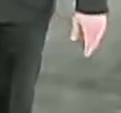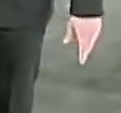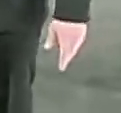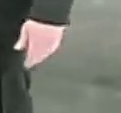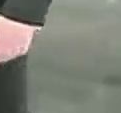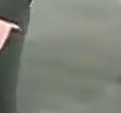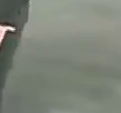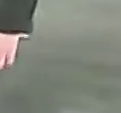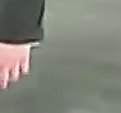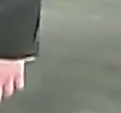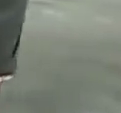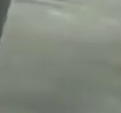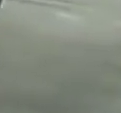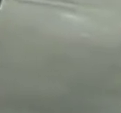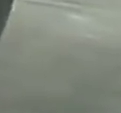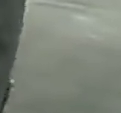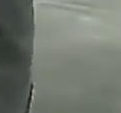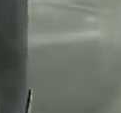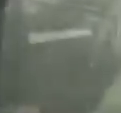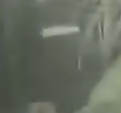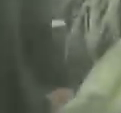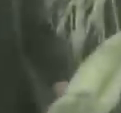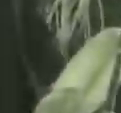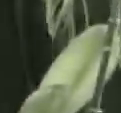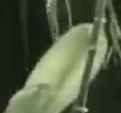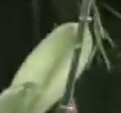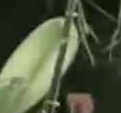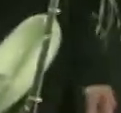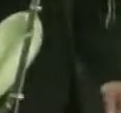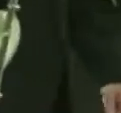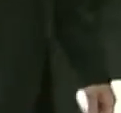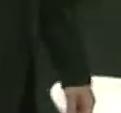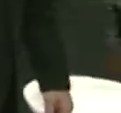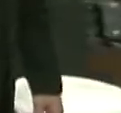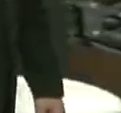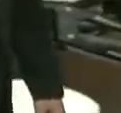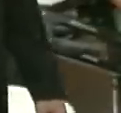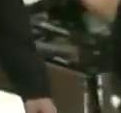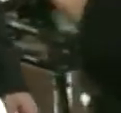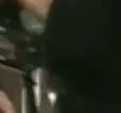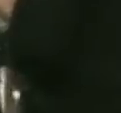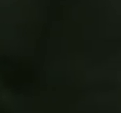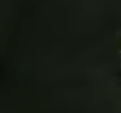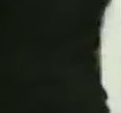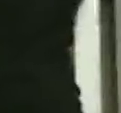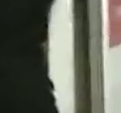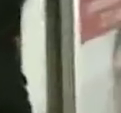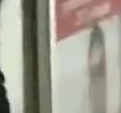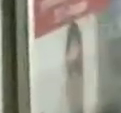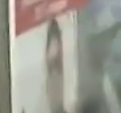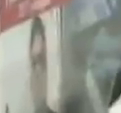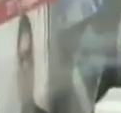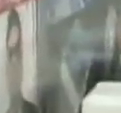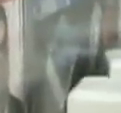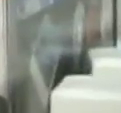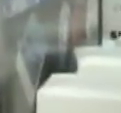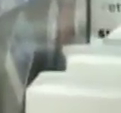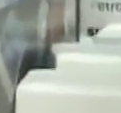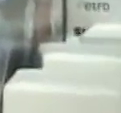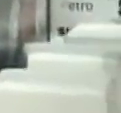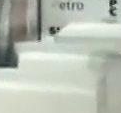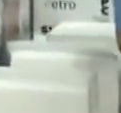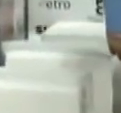este motor estratégico para el desarrollo nacional e internacional. Están aquí, como usted puede ver, presidente,